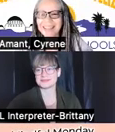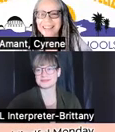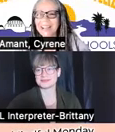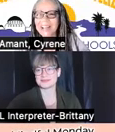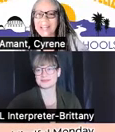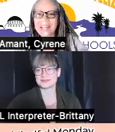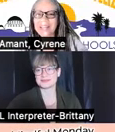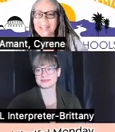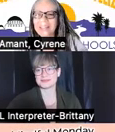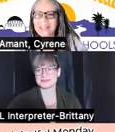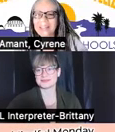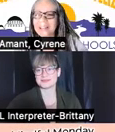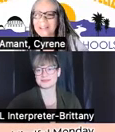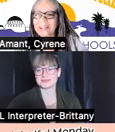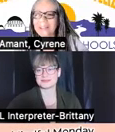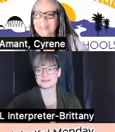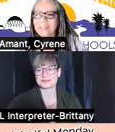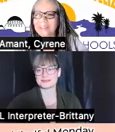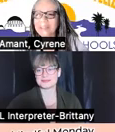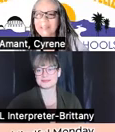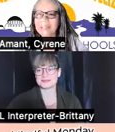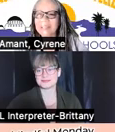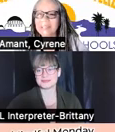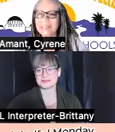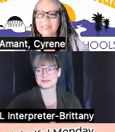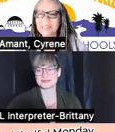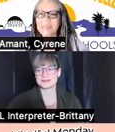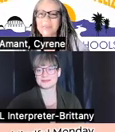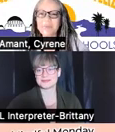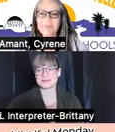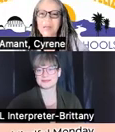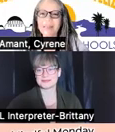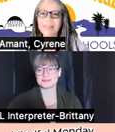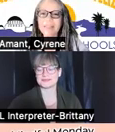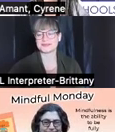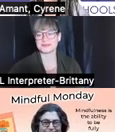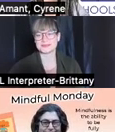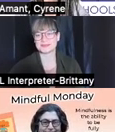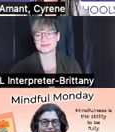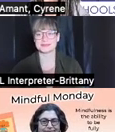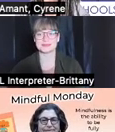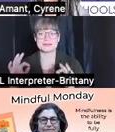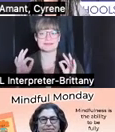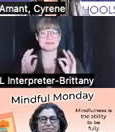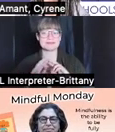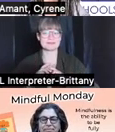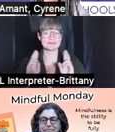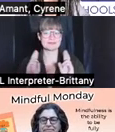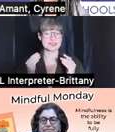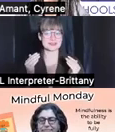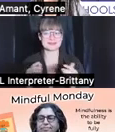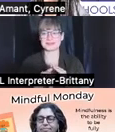Cyrene. Excelente. Okay. So I think we're ready to get